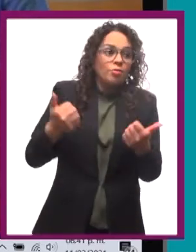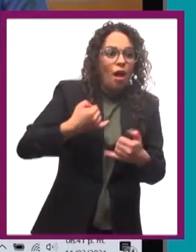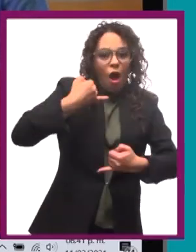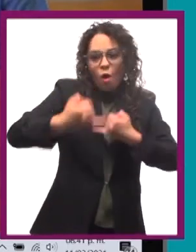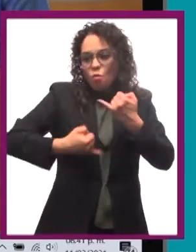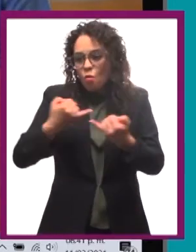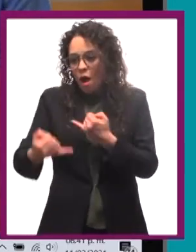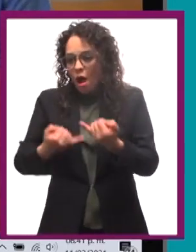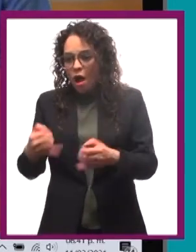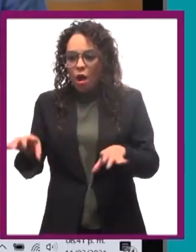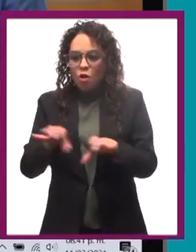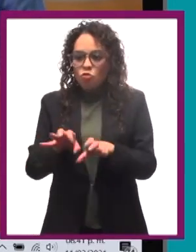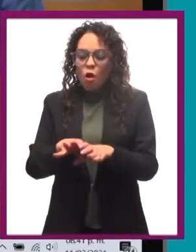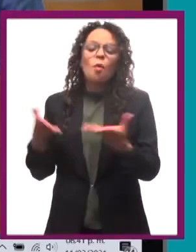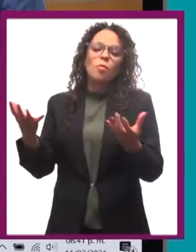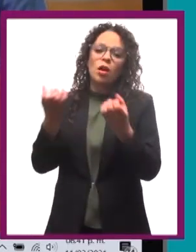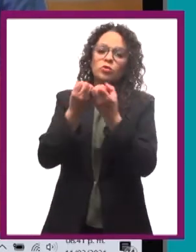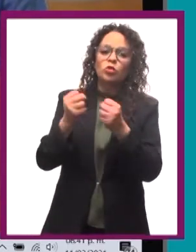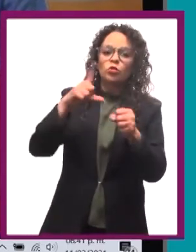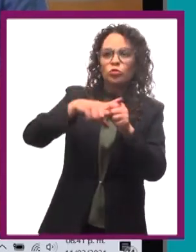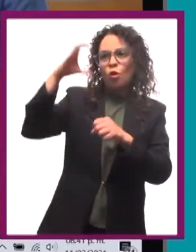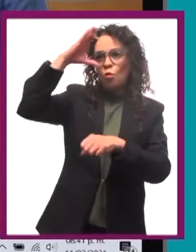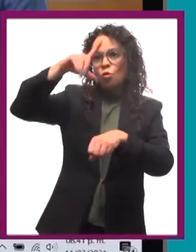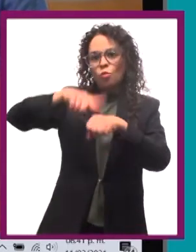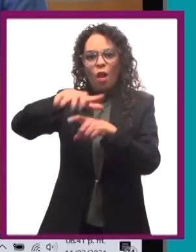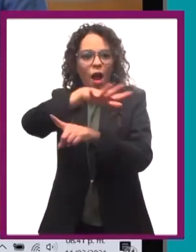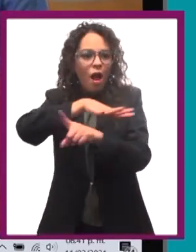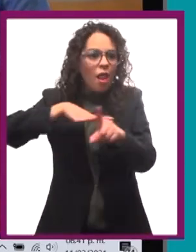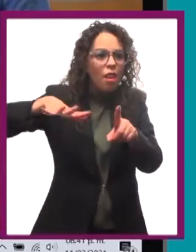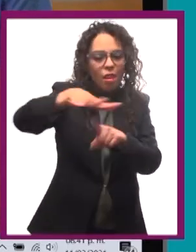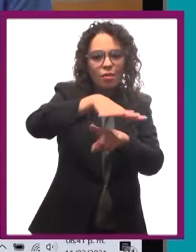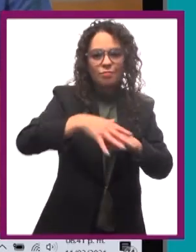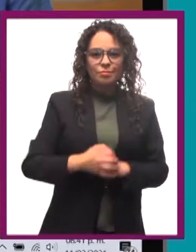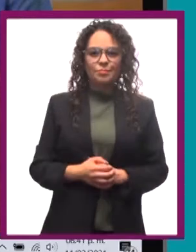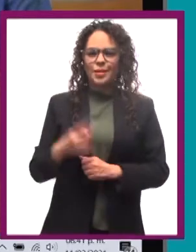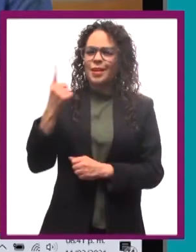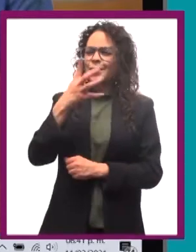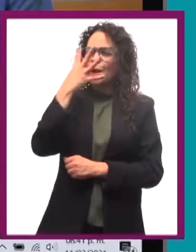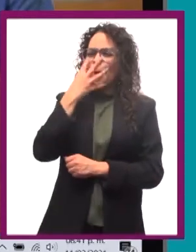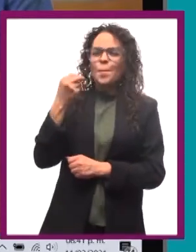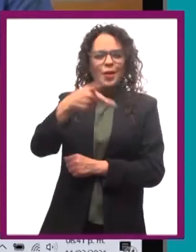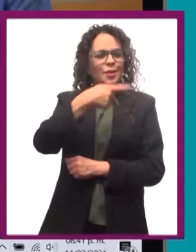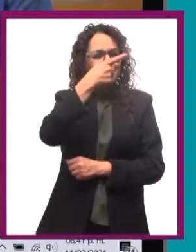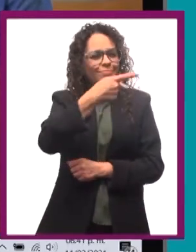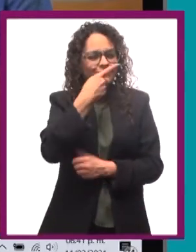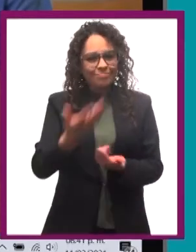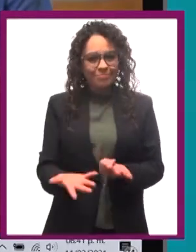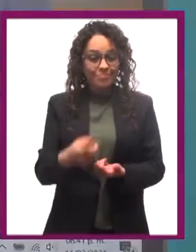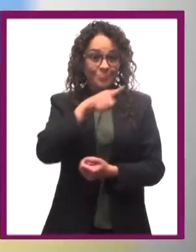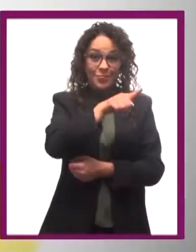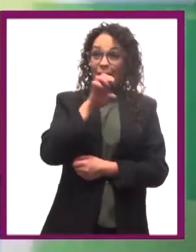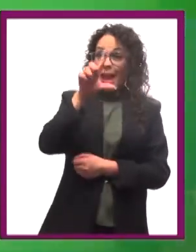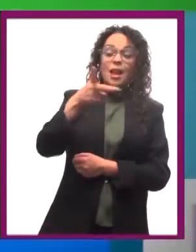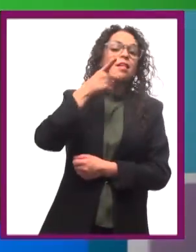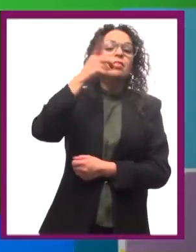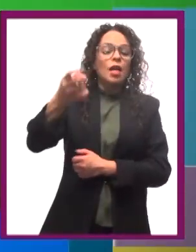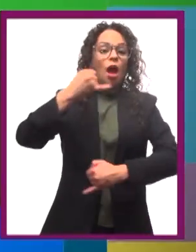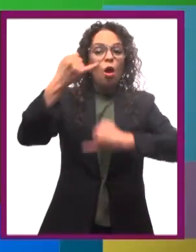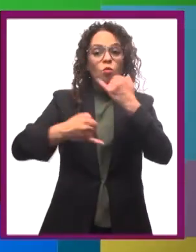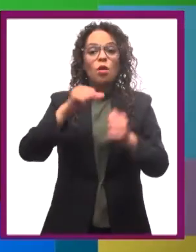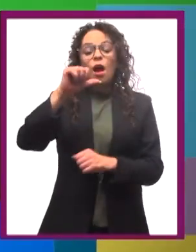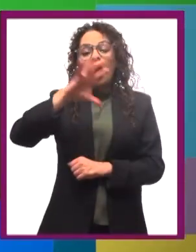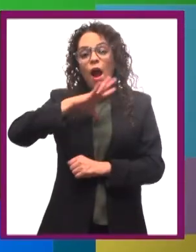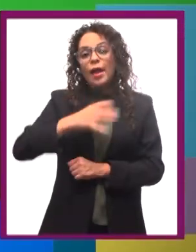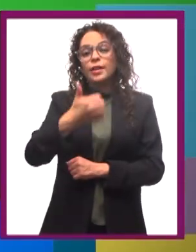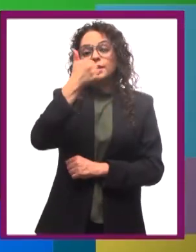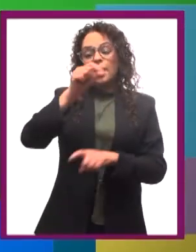explicar el juego desde una perspectiva sociocultural. Ay, qué bonito lo pronunciaste. Para él, el